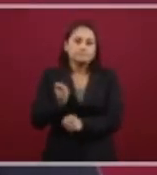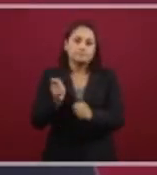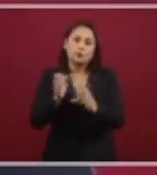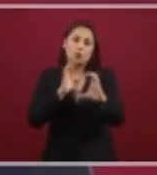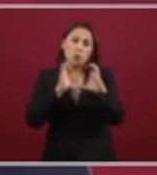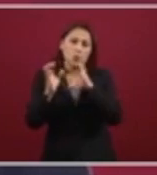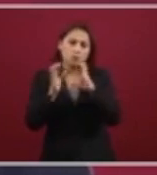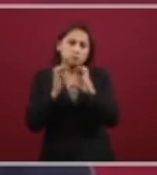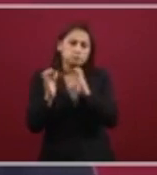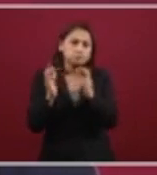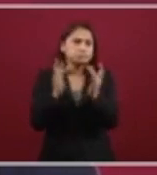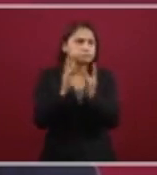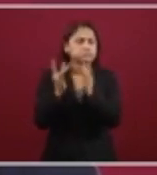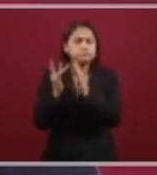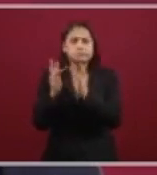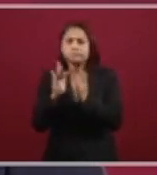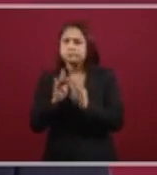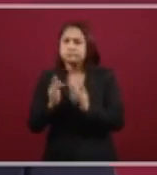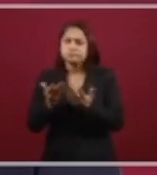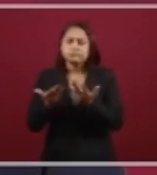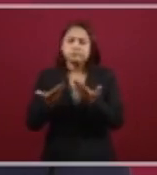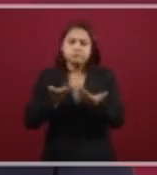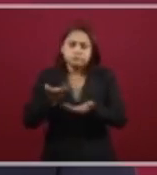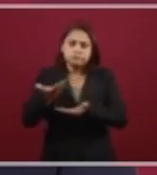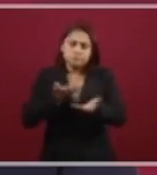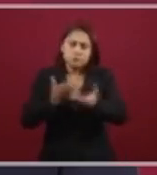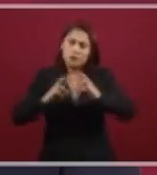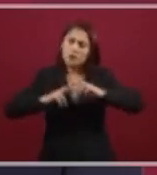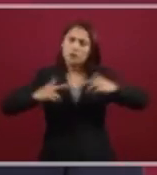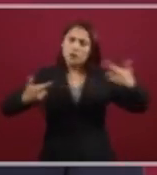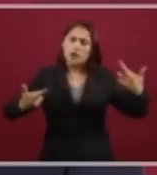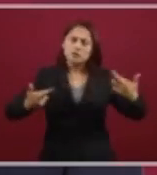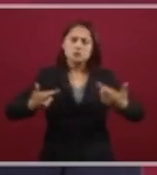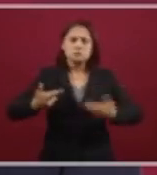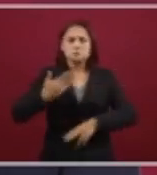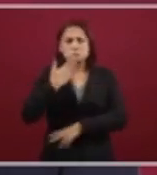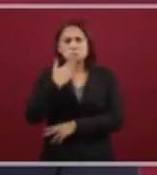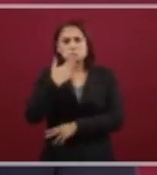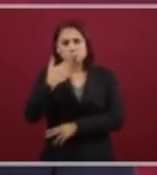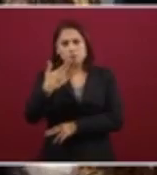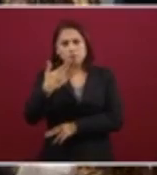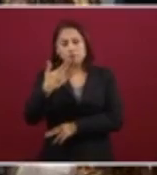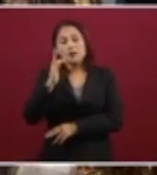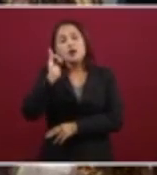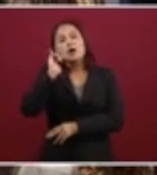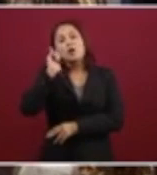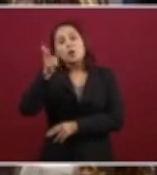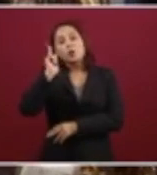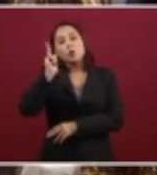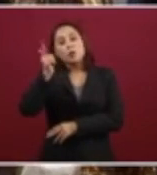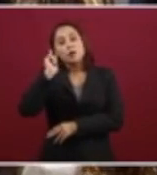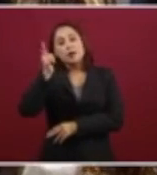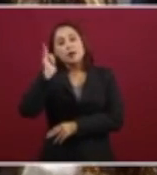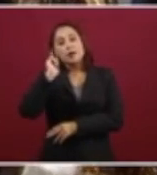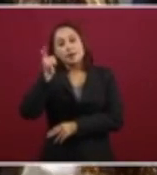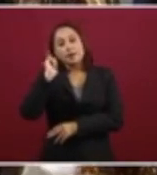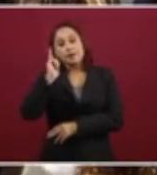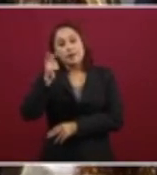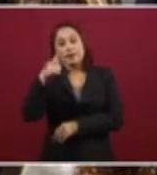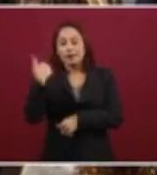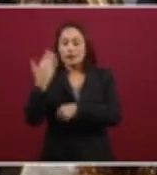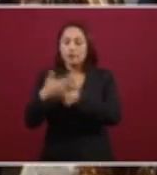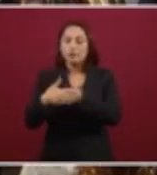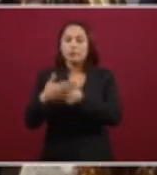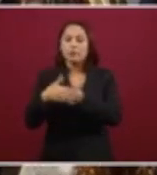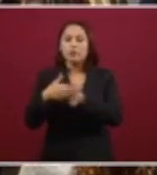son buenas las relaciones y esperemos que se apruebe en Estados Unidos lo